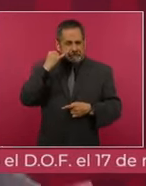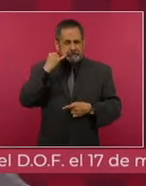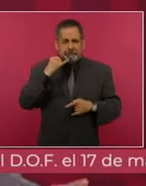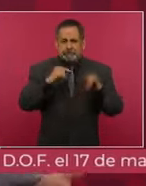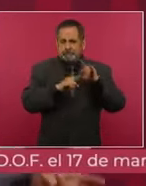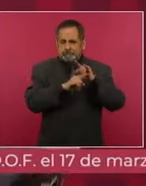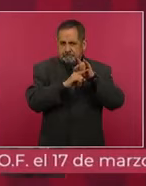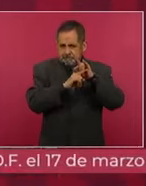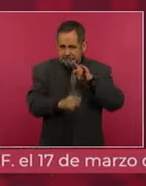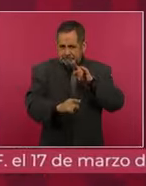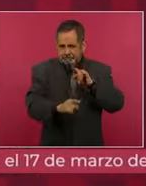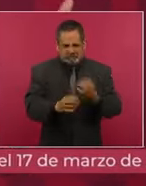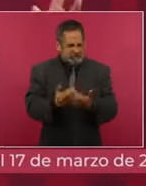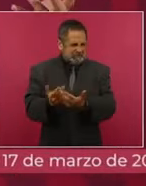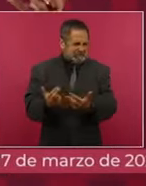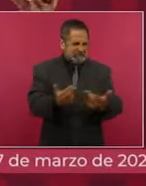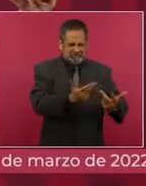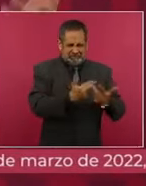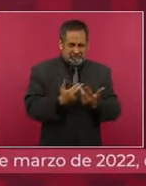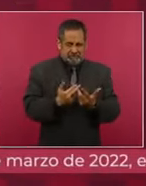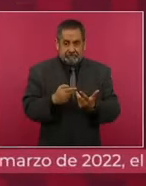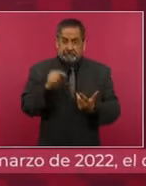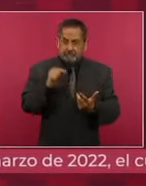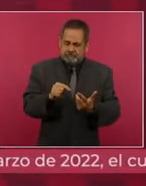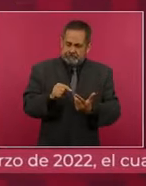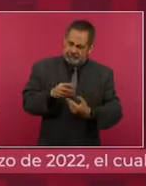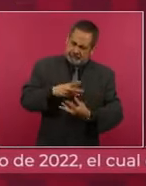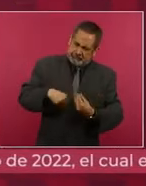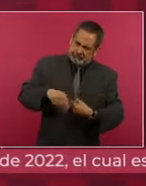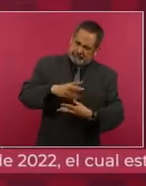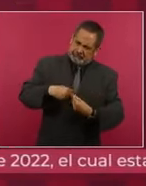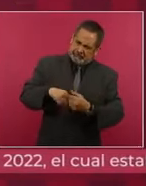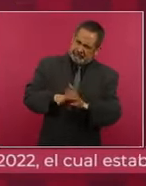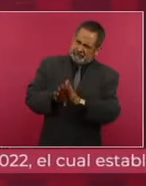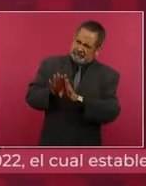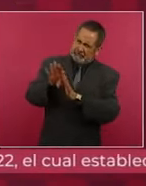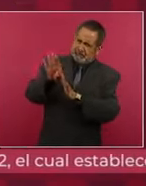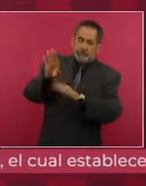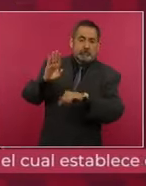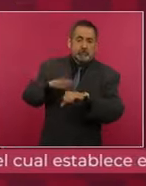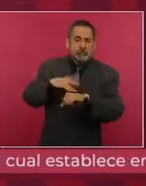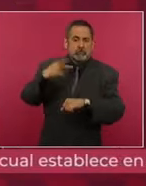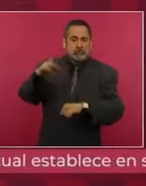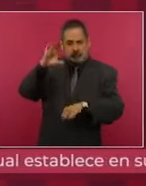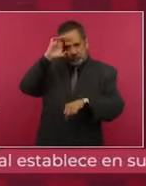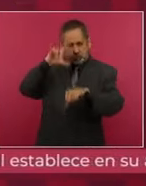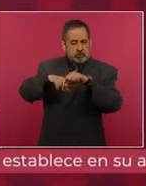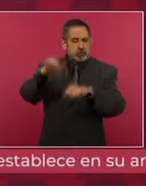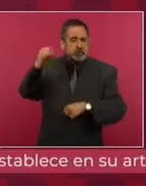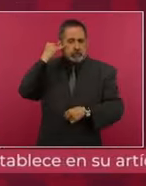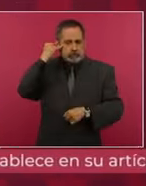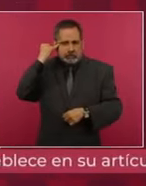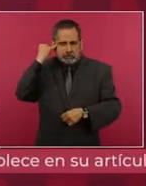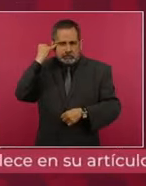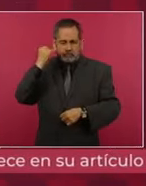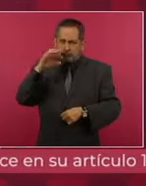y de los escombros resurgen por la cultura.